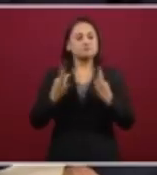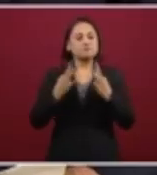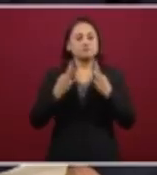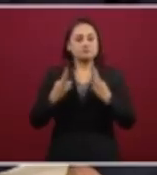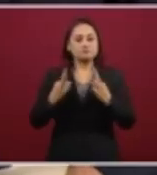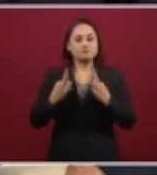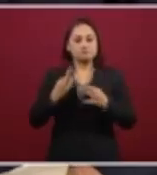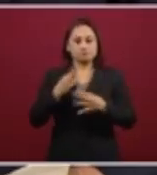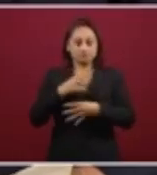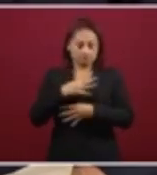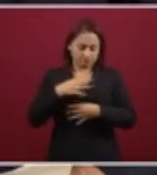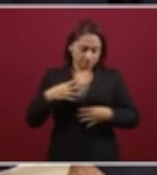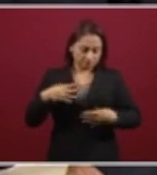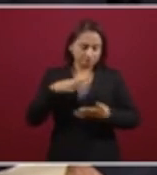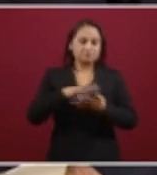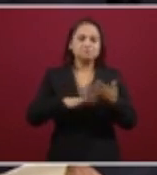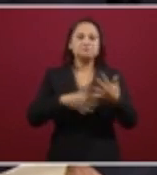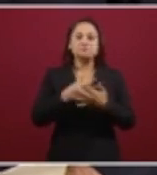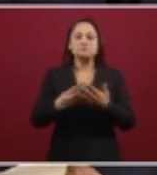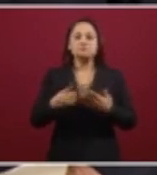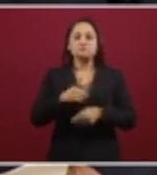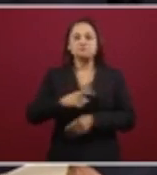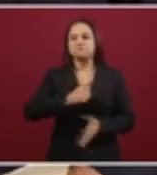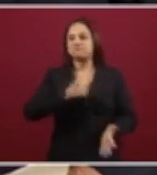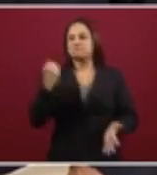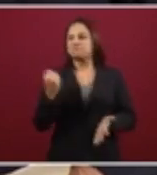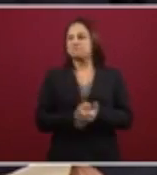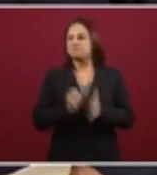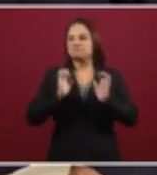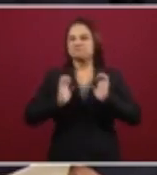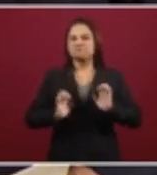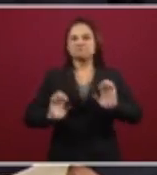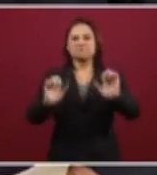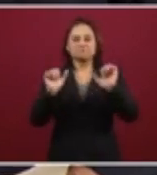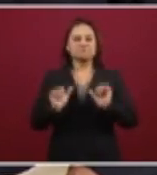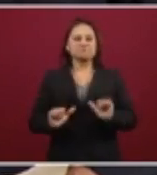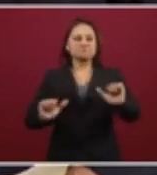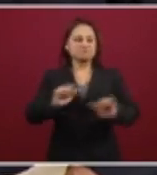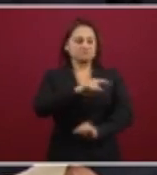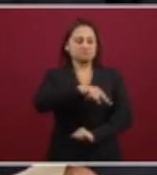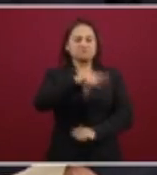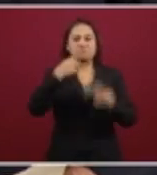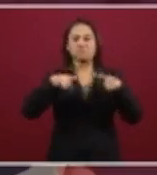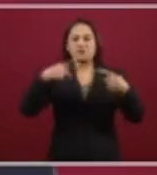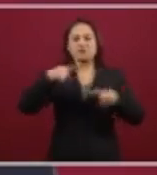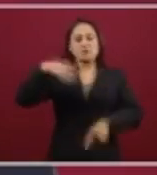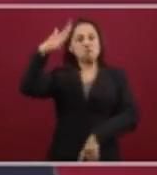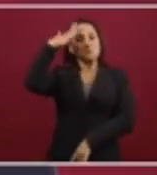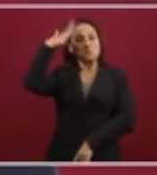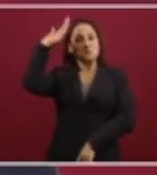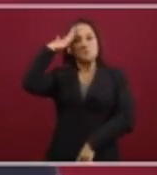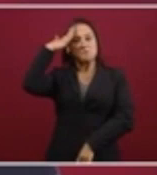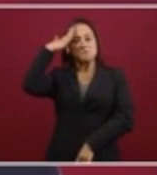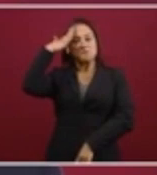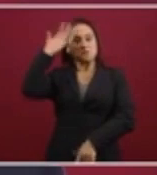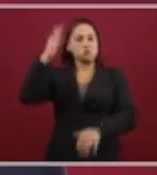de cuadro, de marca, líderes nylon, con todo respeto.